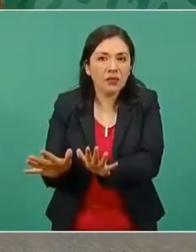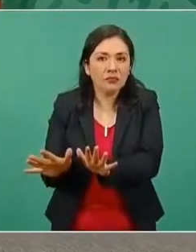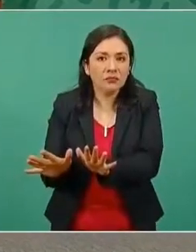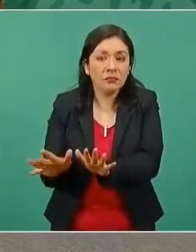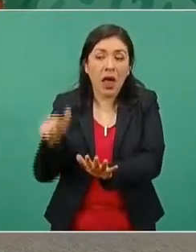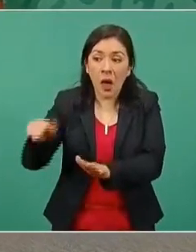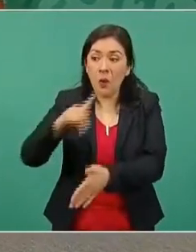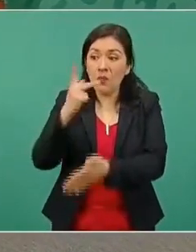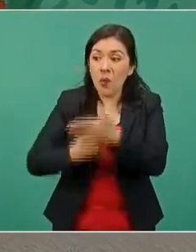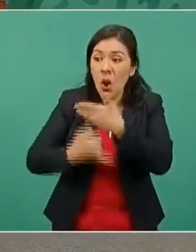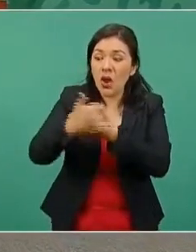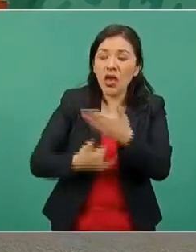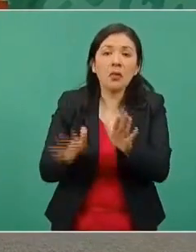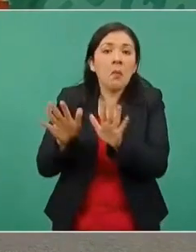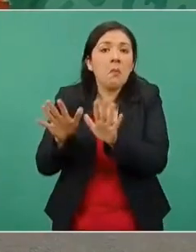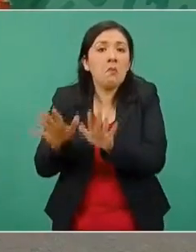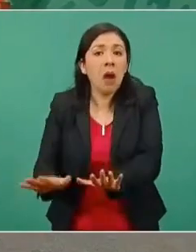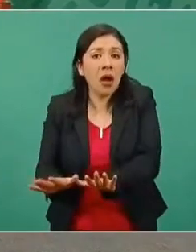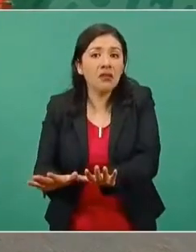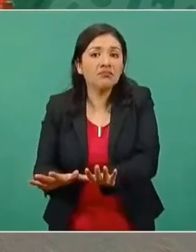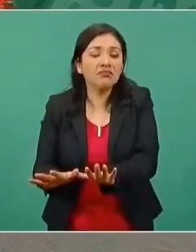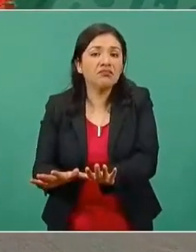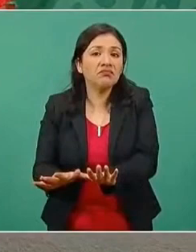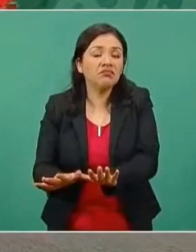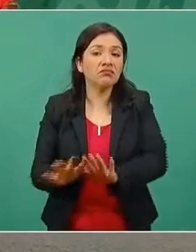quedó el proyecto